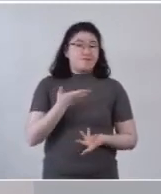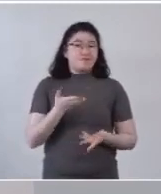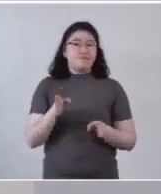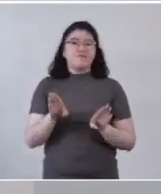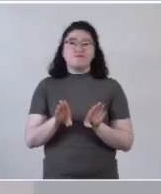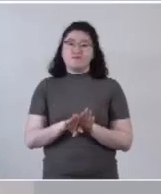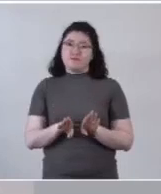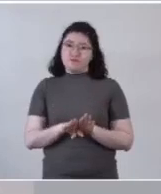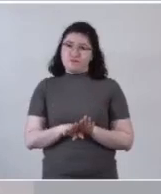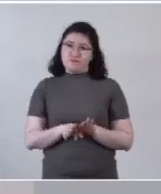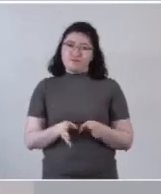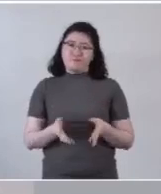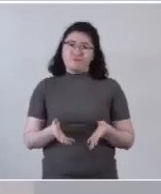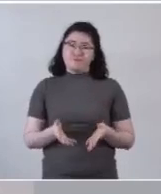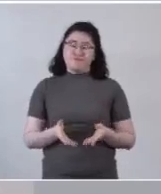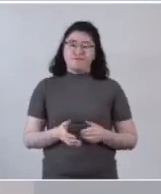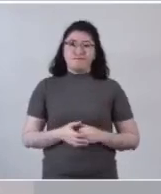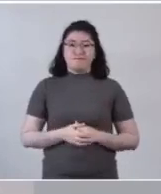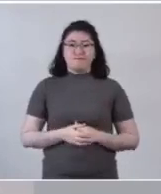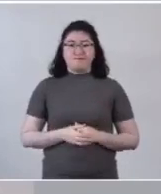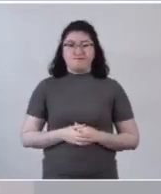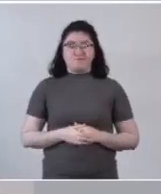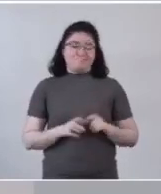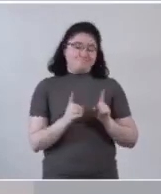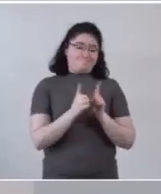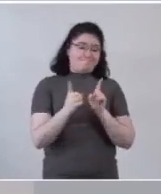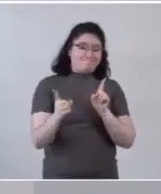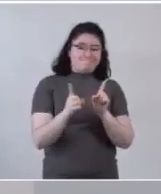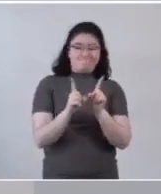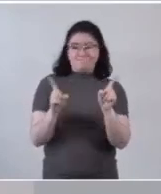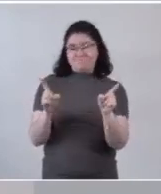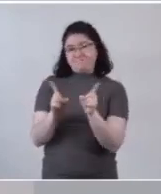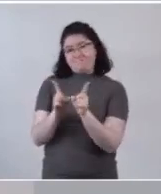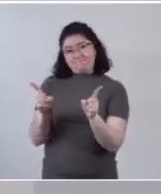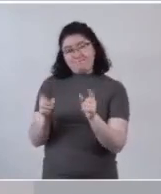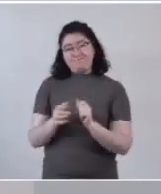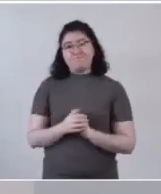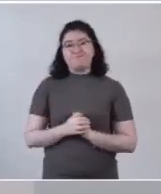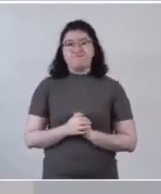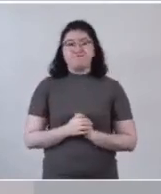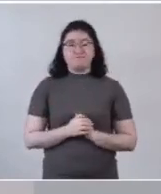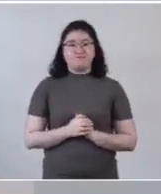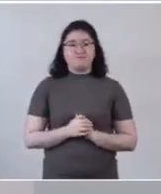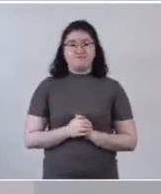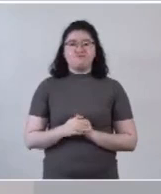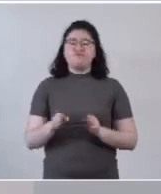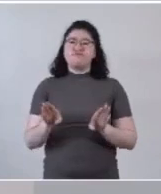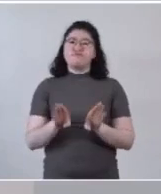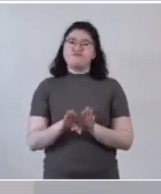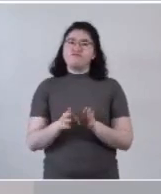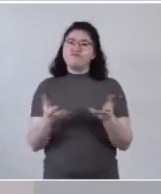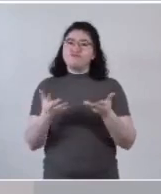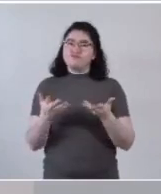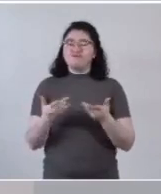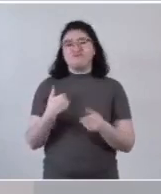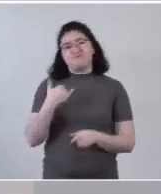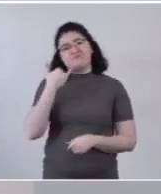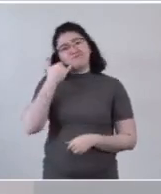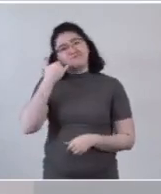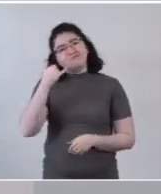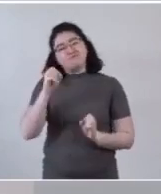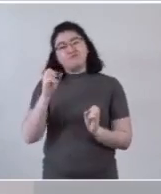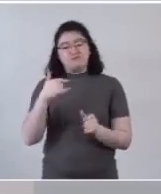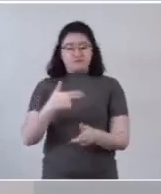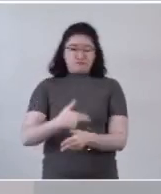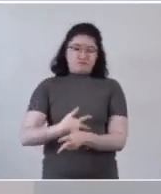de manera de sana distancia, a distancia, con telefonía, con